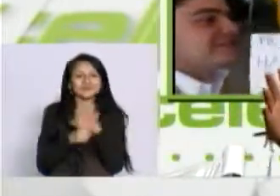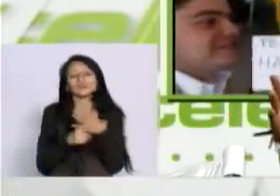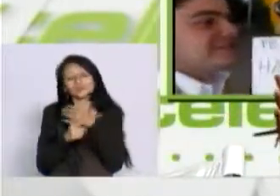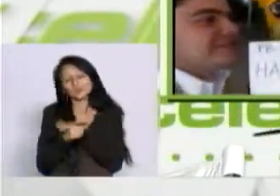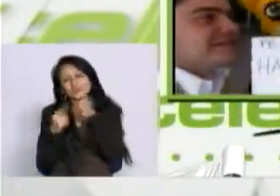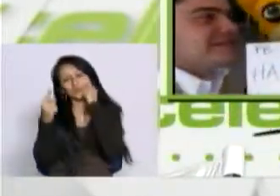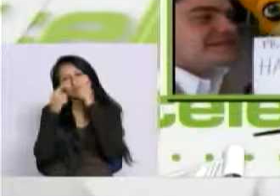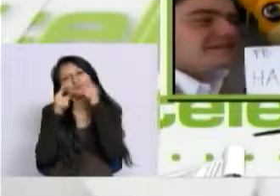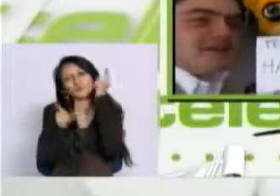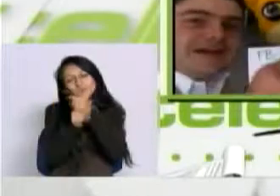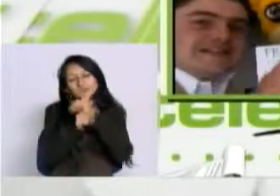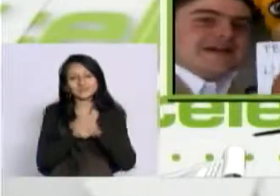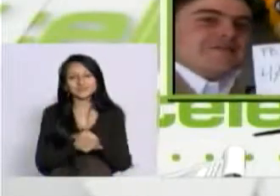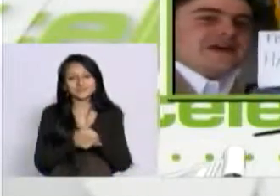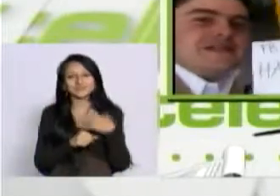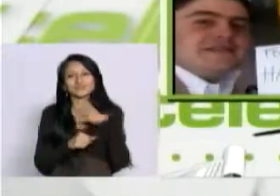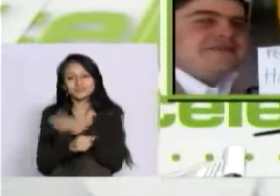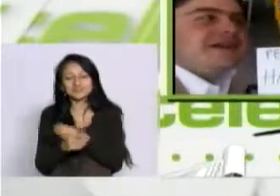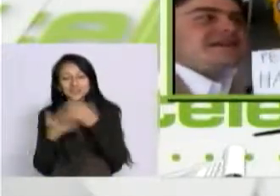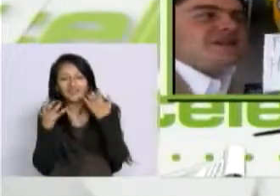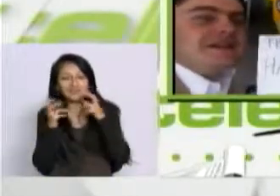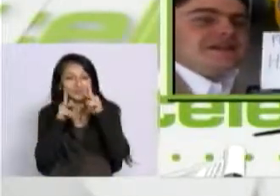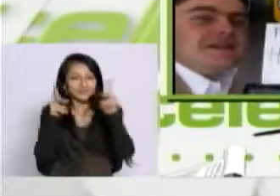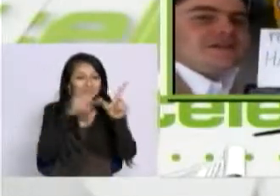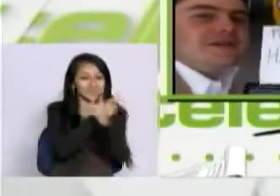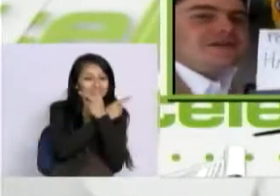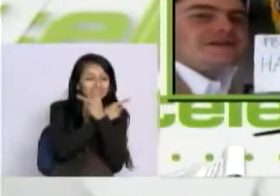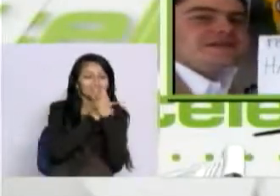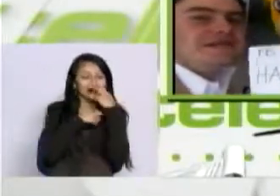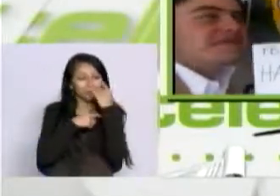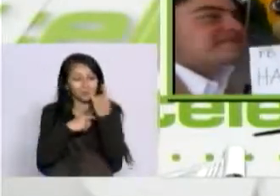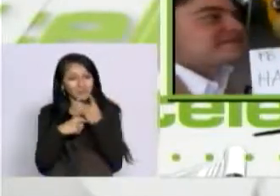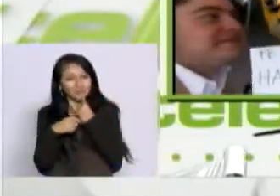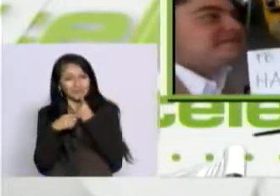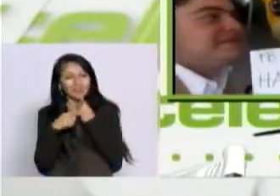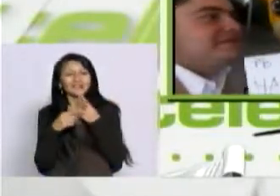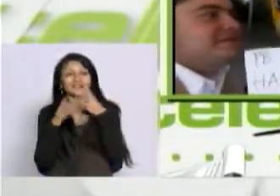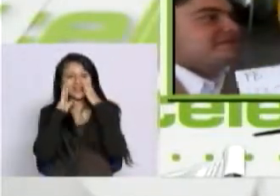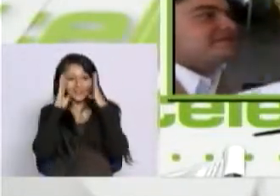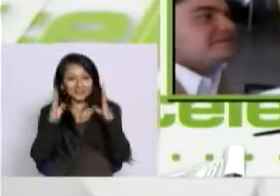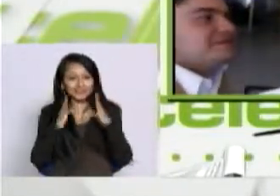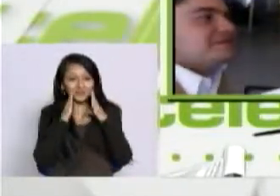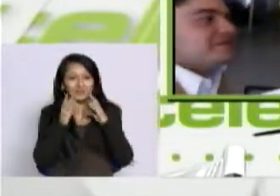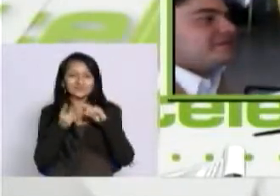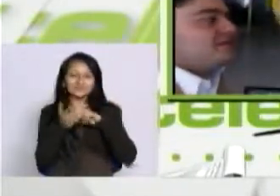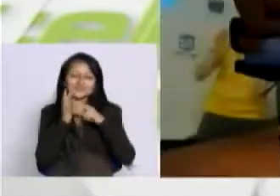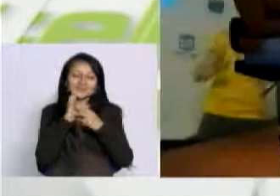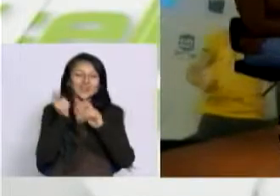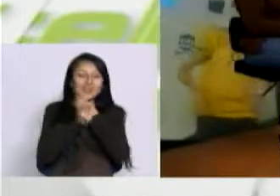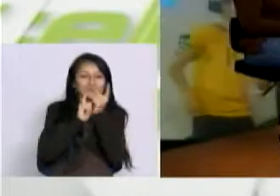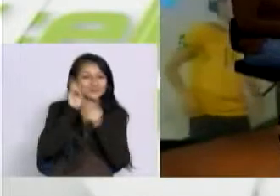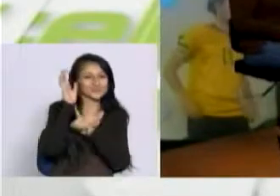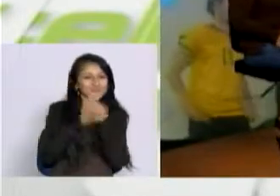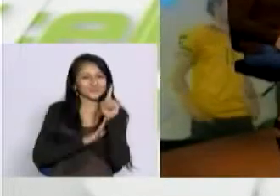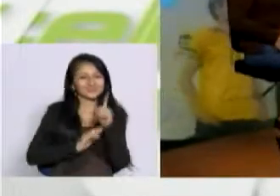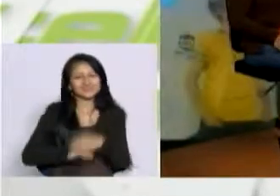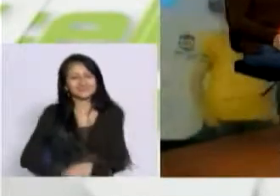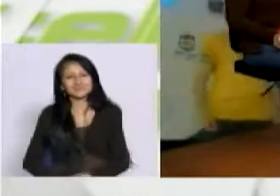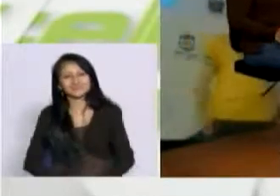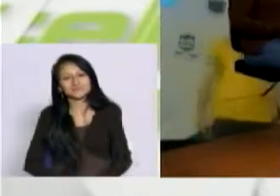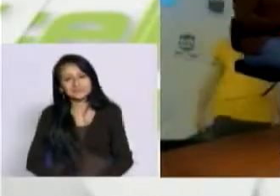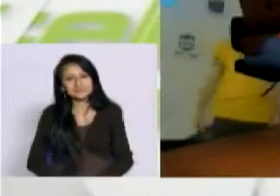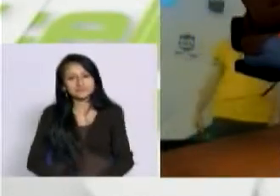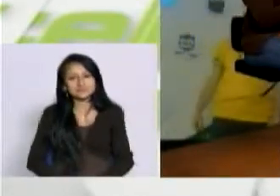creo que quisimos llamar la atención de todos nuestros televidentes y pues ya se van a dar cuenta que los cambios van a ser muy positivos. Bueno, Nicolás,